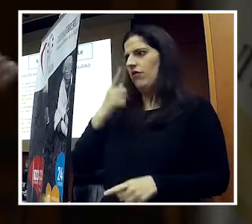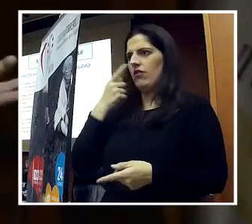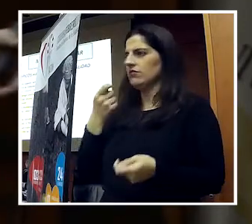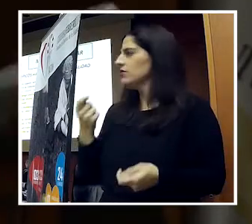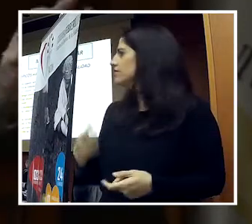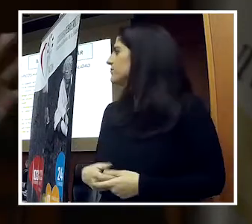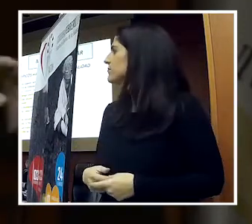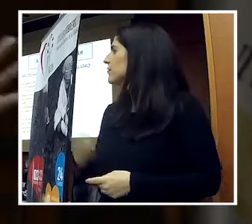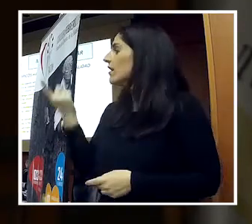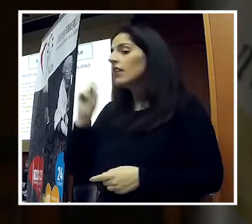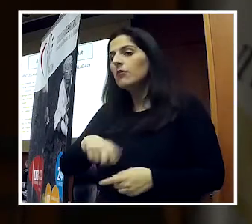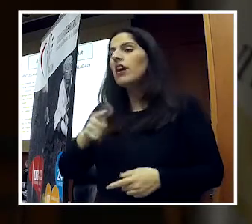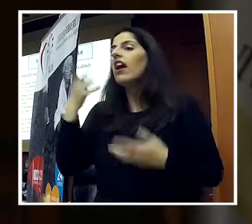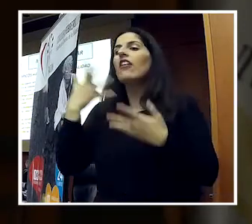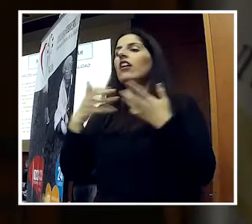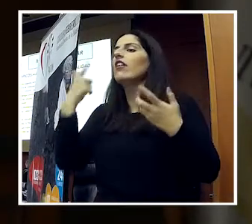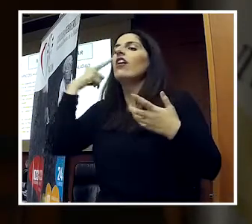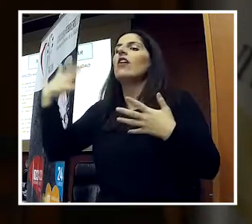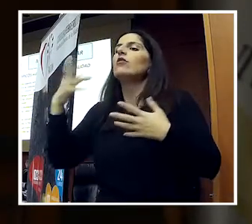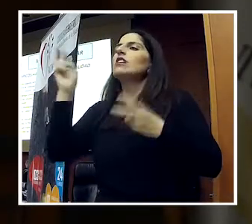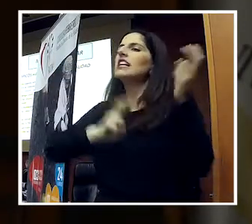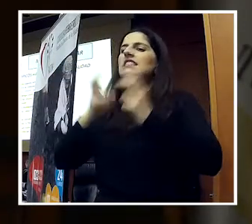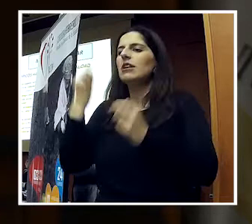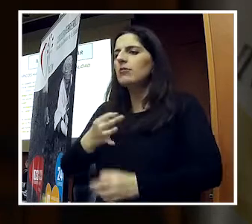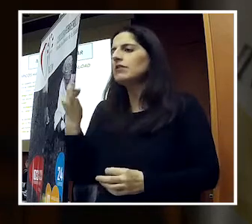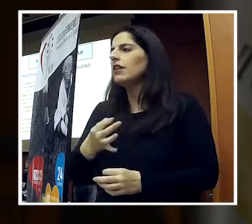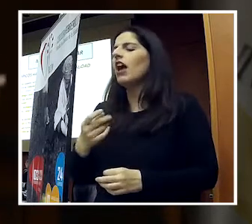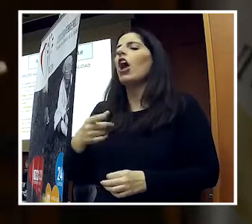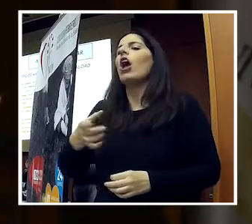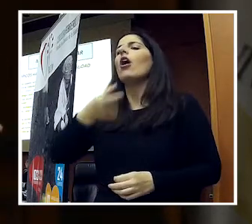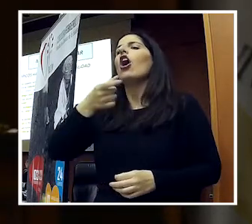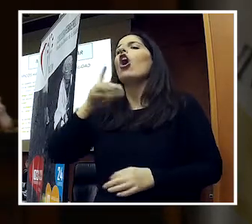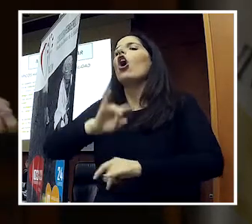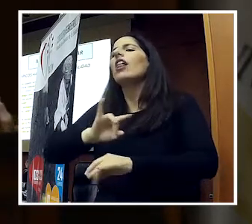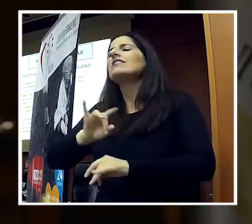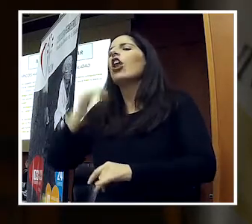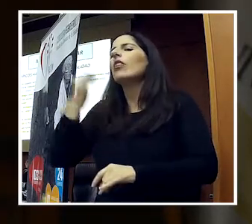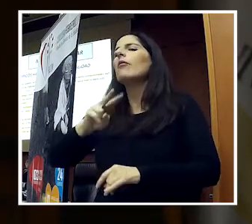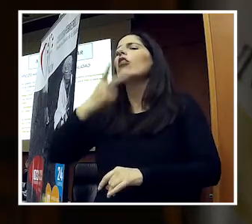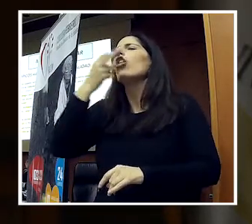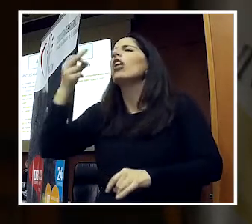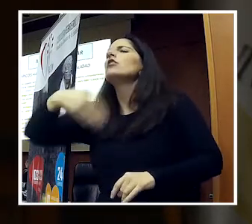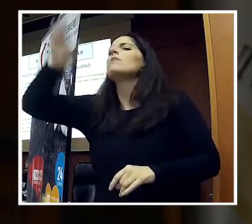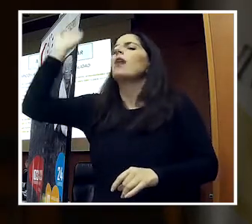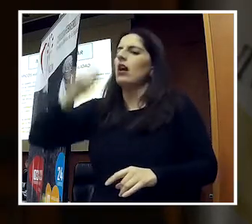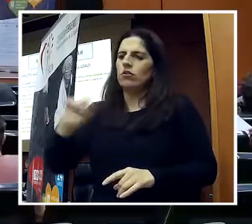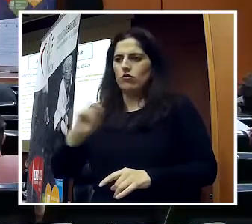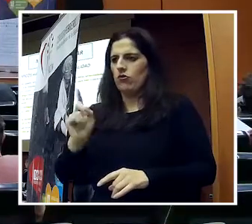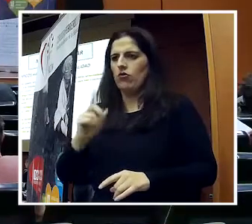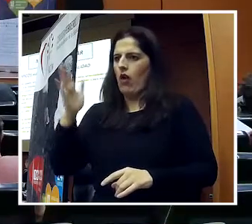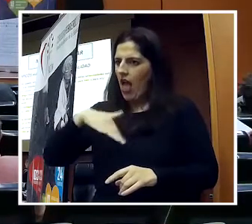por ejemplo, la frase del día con los anuncios de la tele, hay que tratar el colesterol por encima de 200. Bueno, eso ya hablaremos,